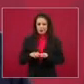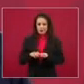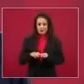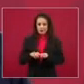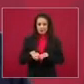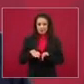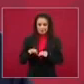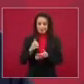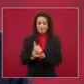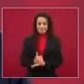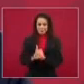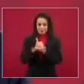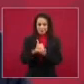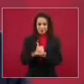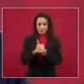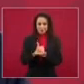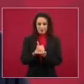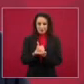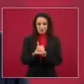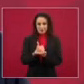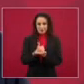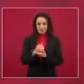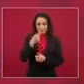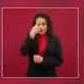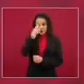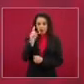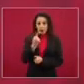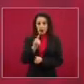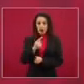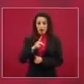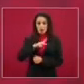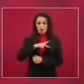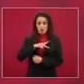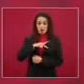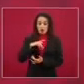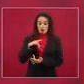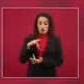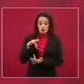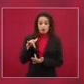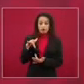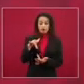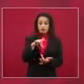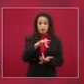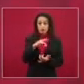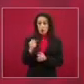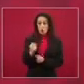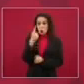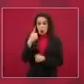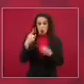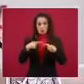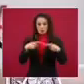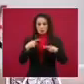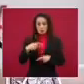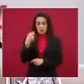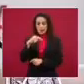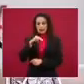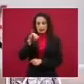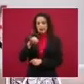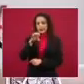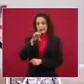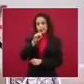a llevar mis redes sociales, que es una persona, Jesse,